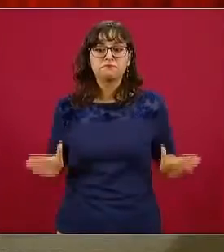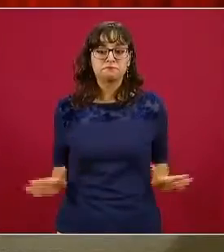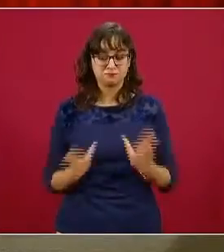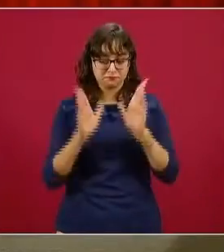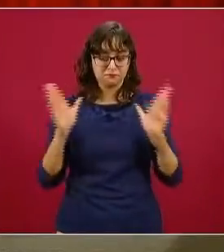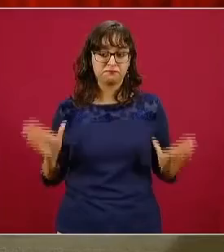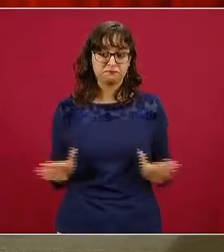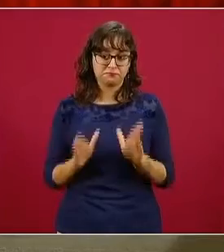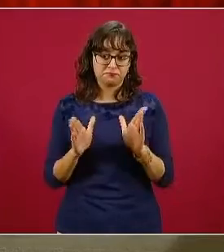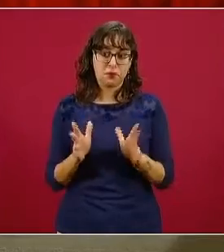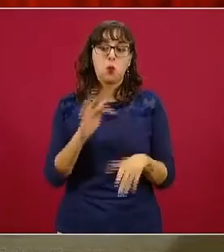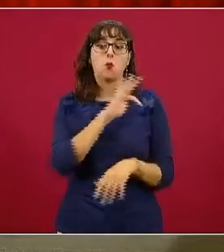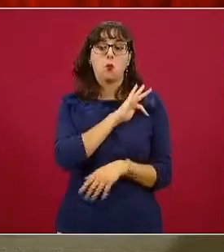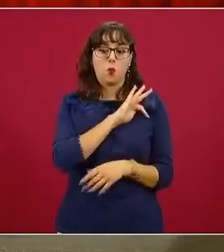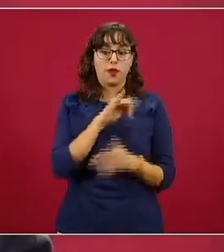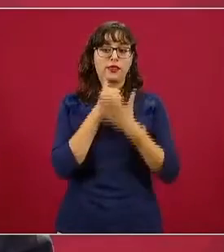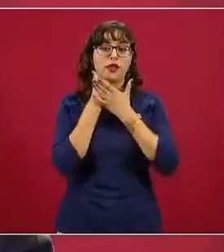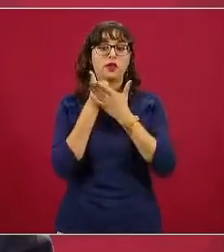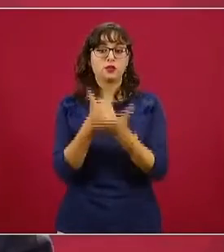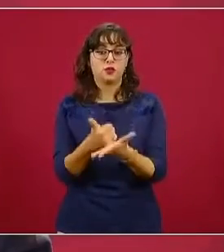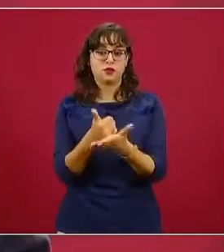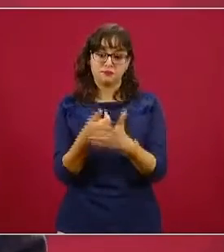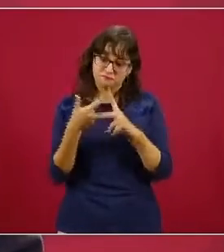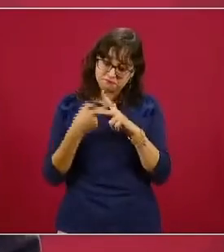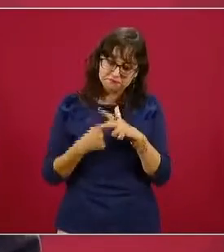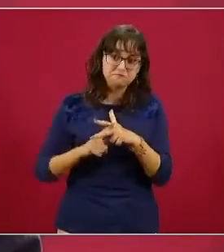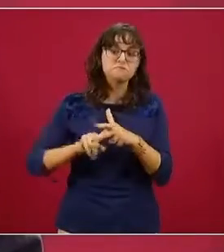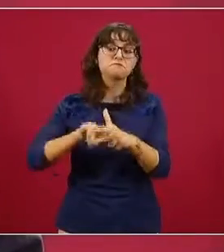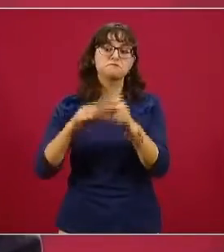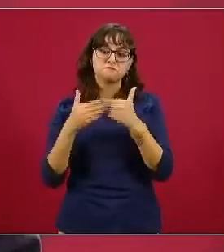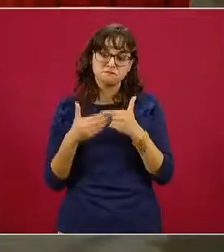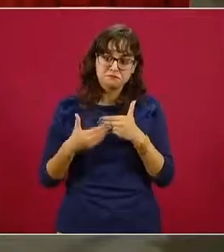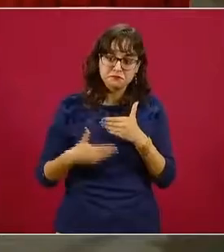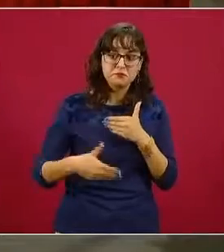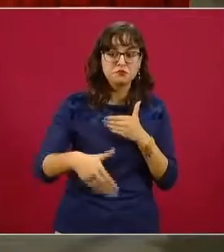servicios, que bien puede ser un punto de partida